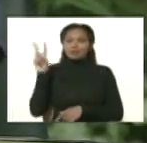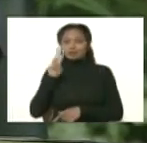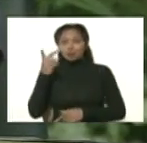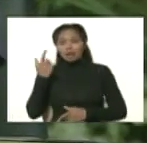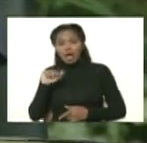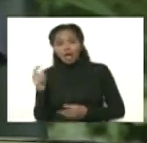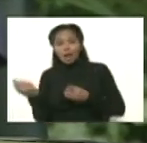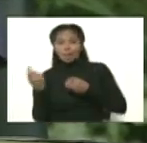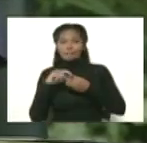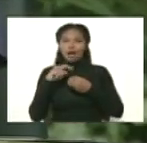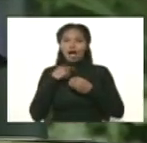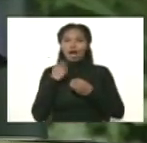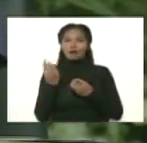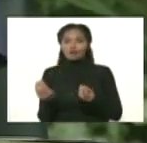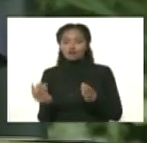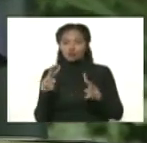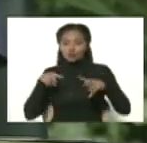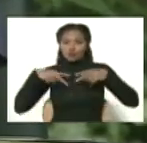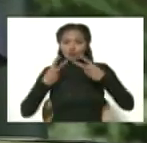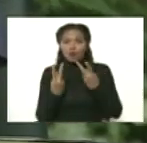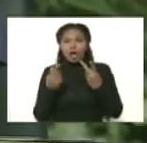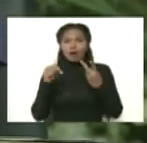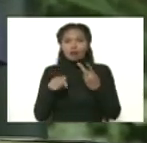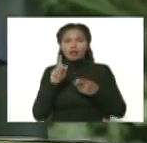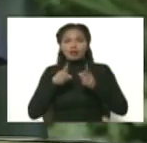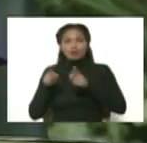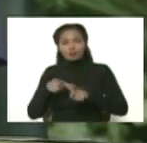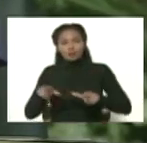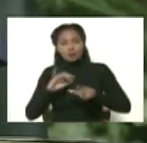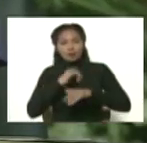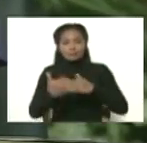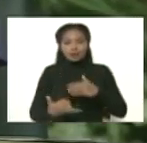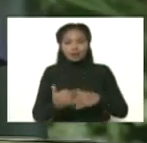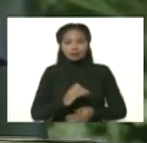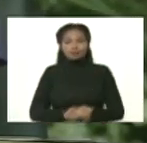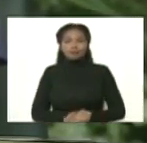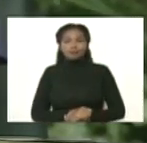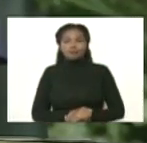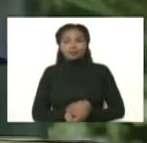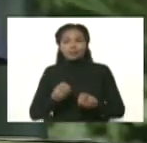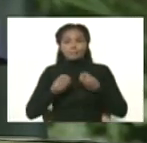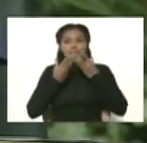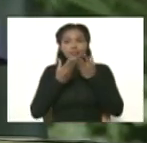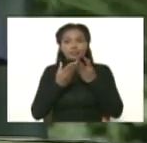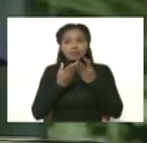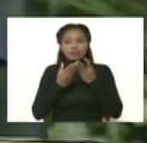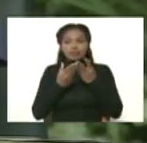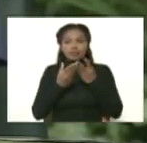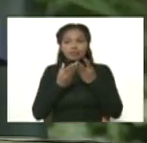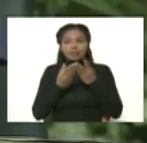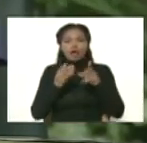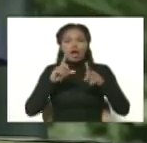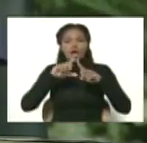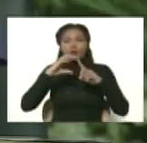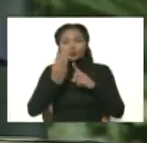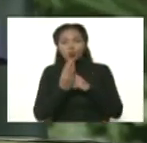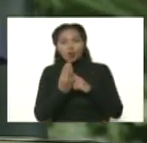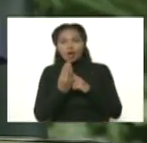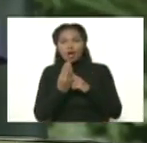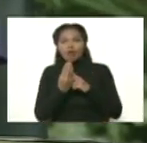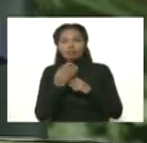queremos reivindicar también en nuestro plan. Las expresiones culturales afrovenezolanas,